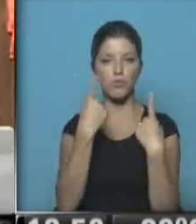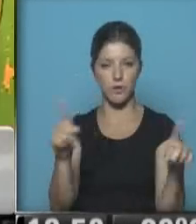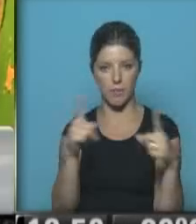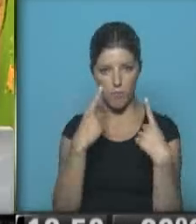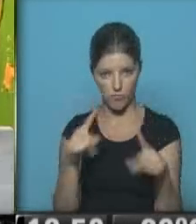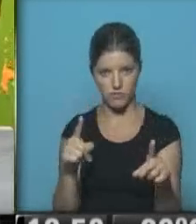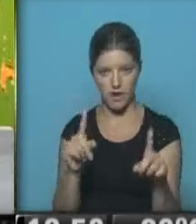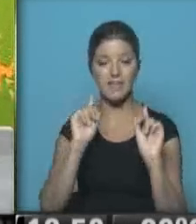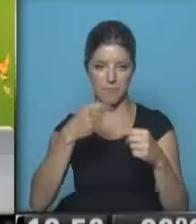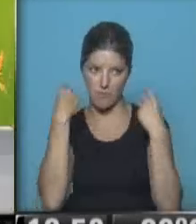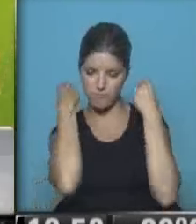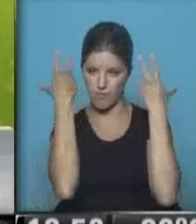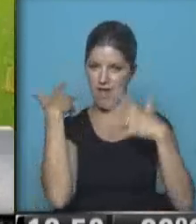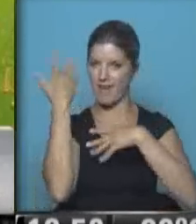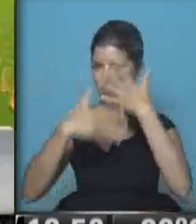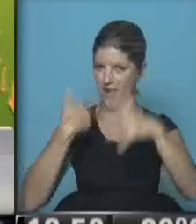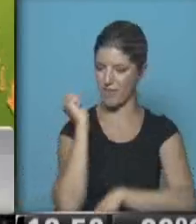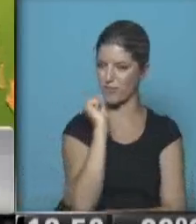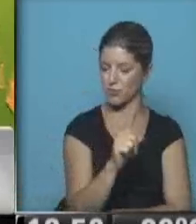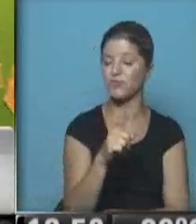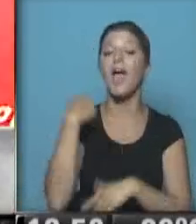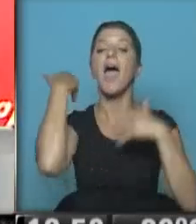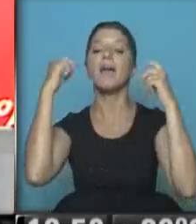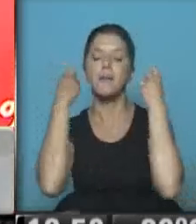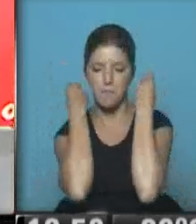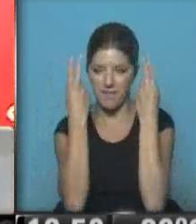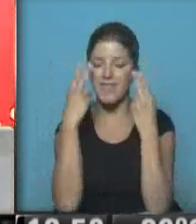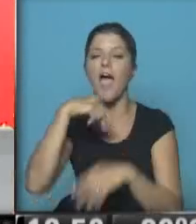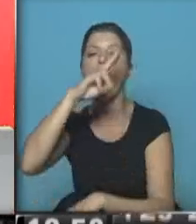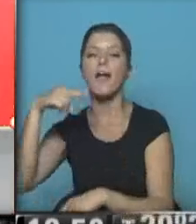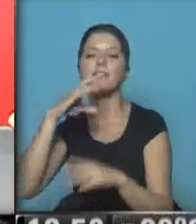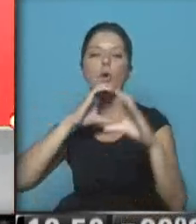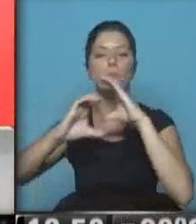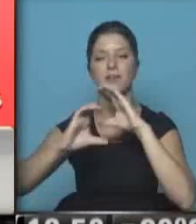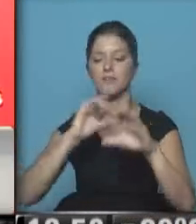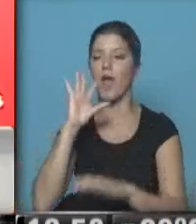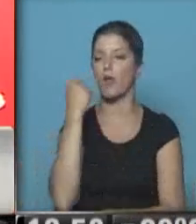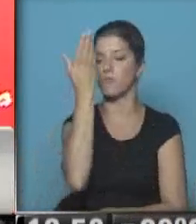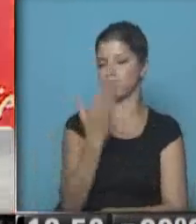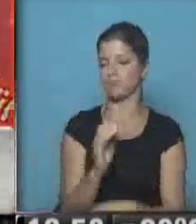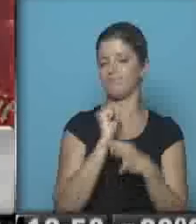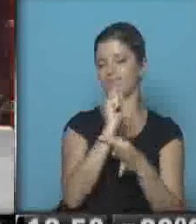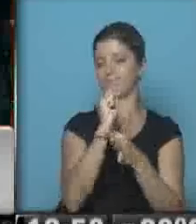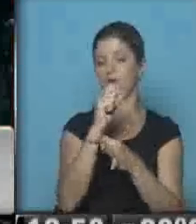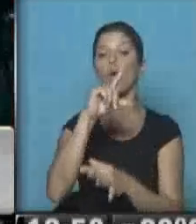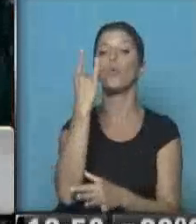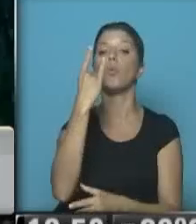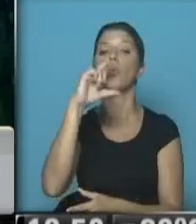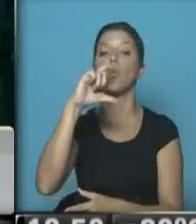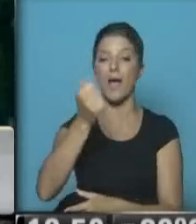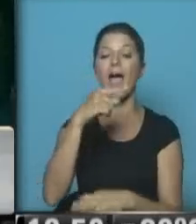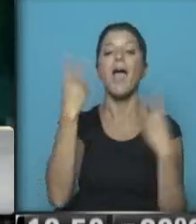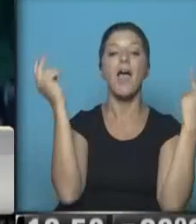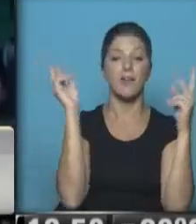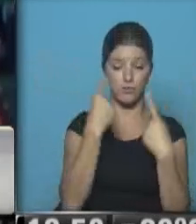sensibilidad rebelde. La rebeldía, el arte, la creación, ese genio incomparable, único, singular, que fue Luca Prodan, el sonido y la